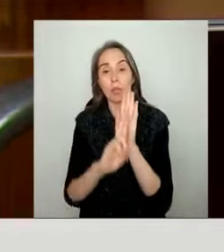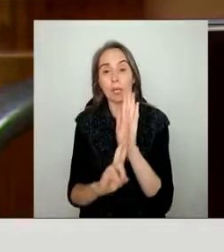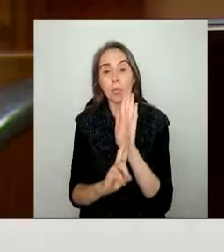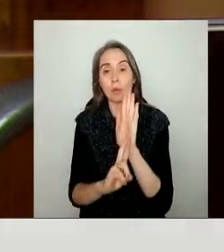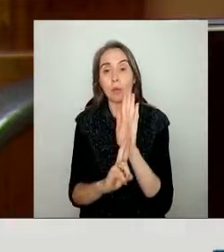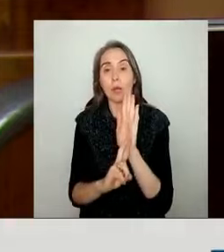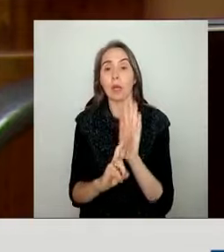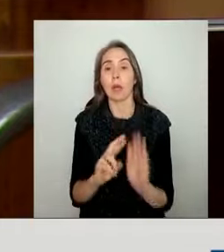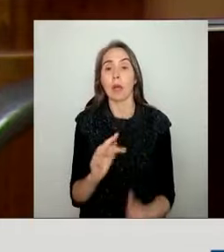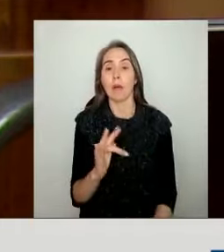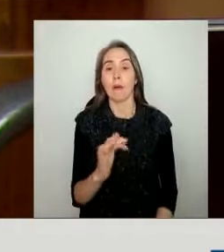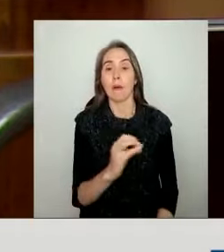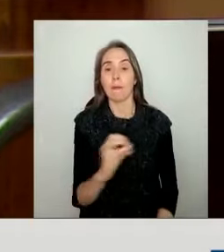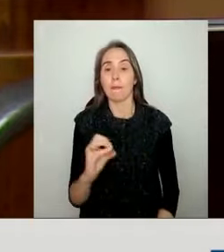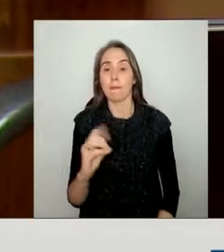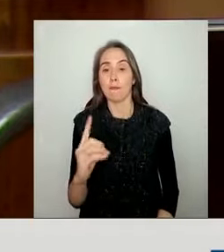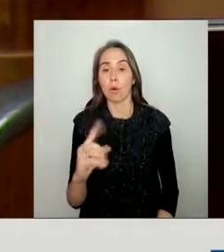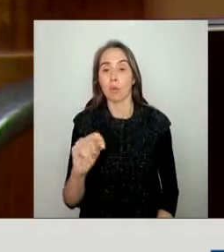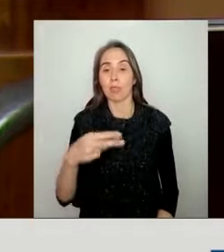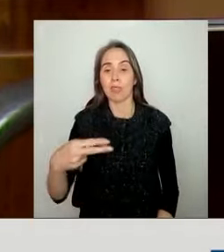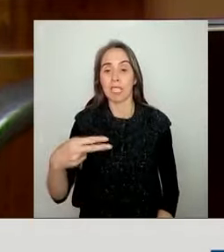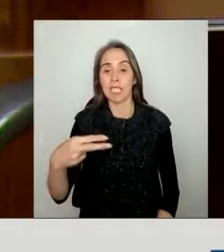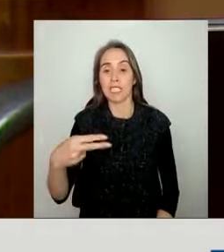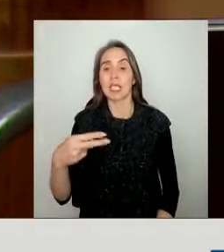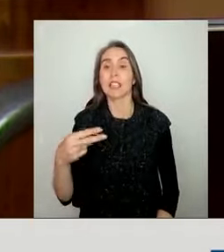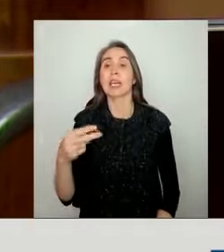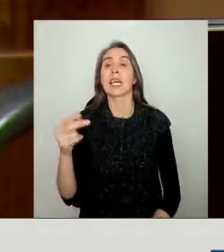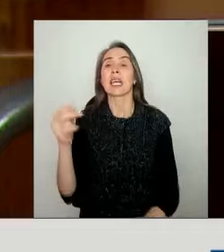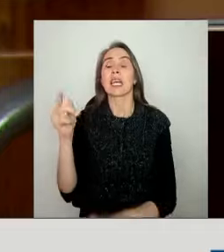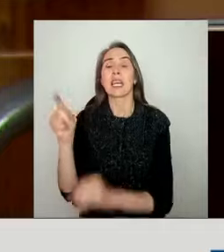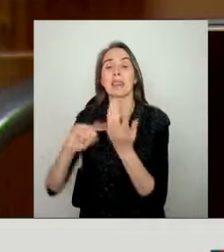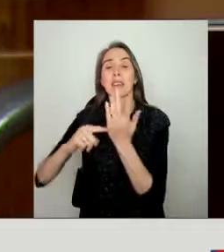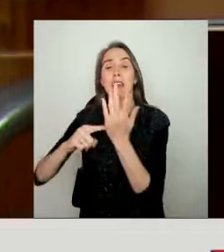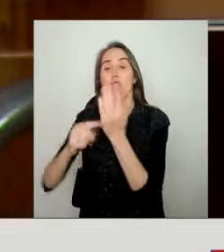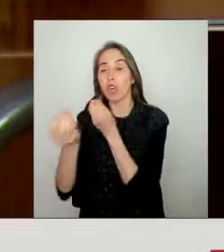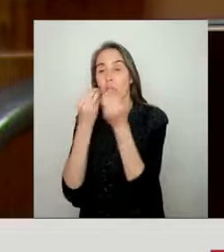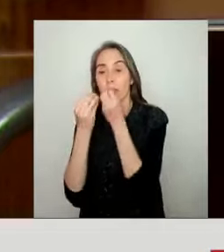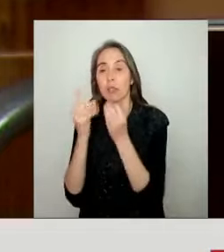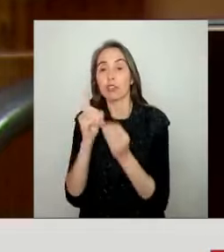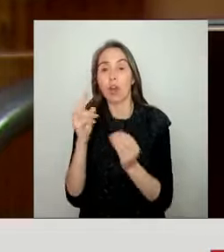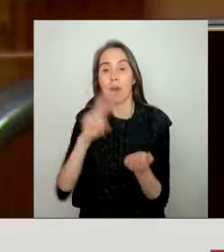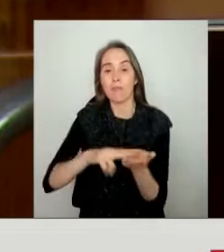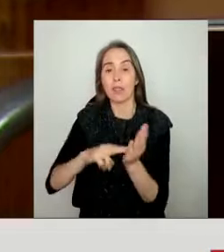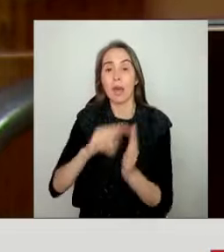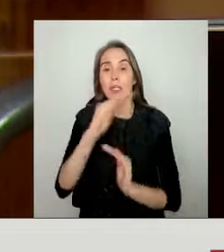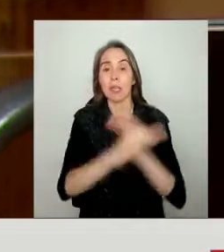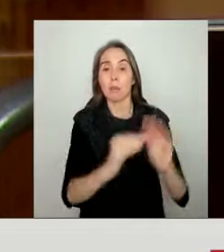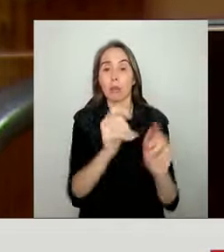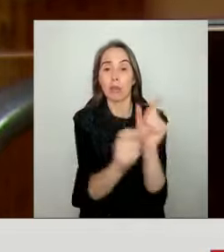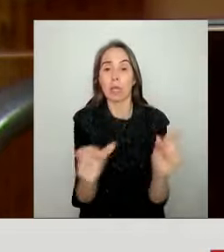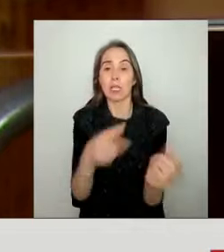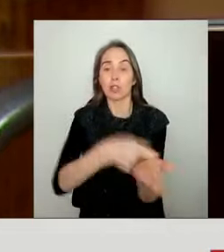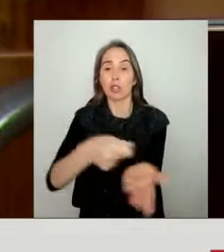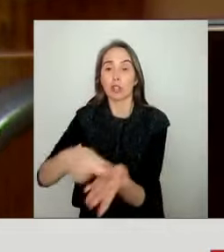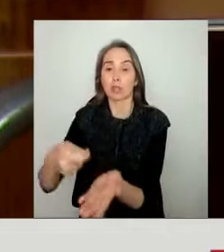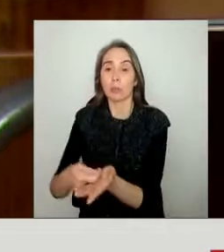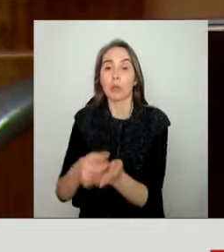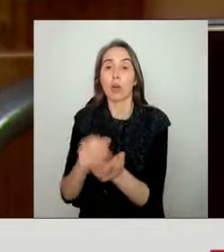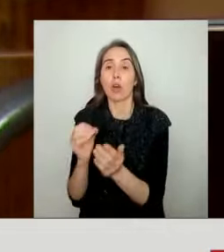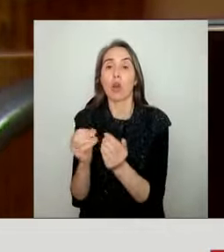es un engaño No es cierto que busque proteger a los consumidores o a la libre